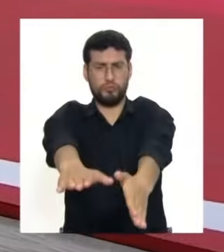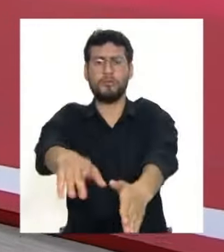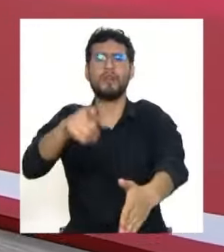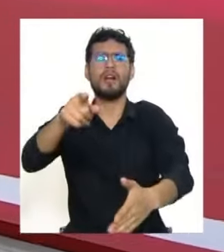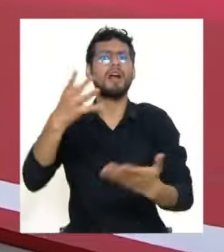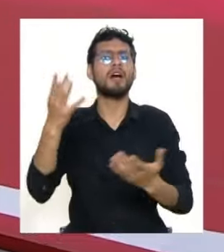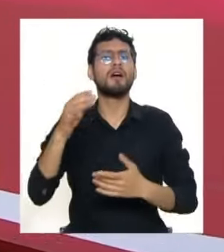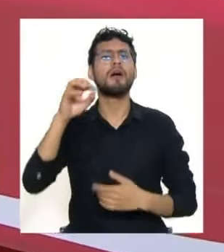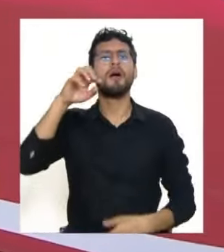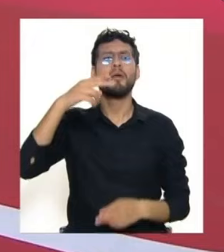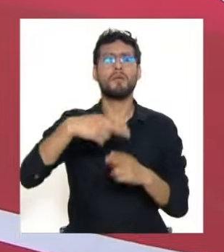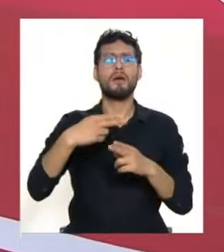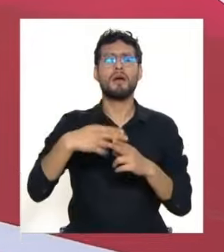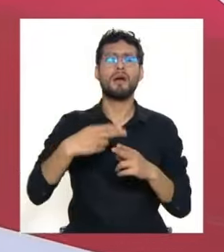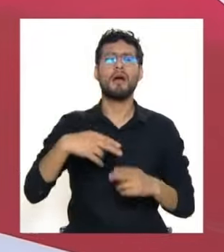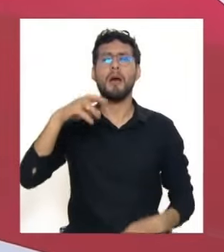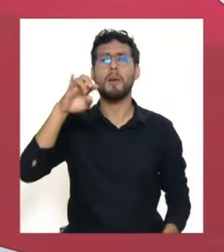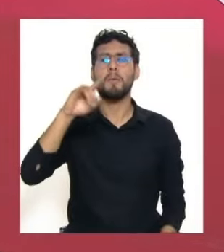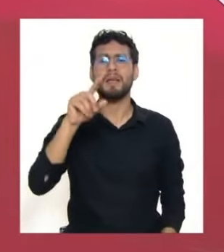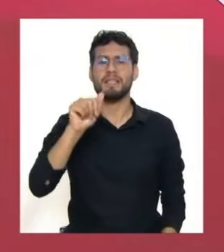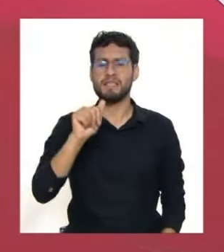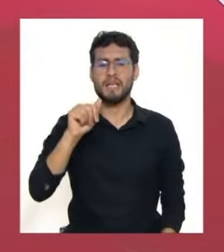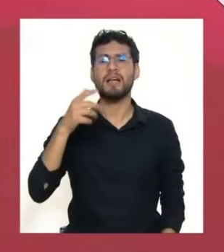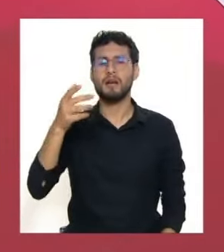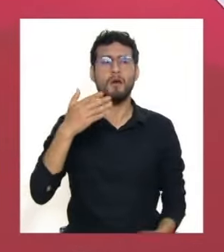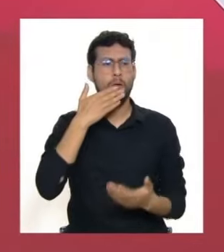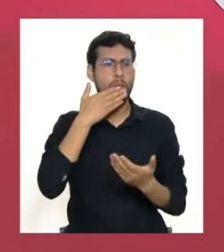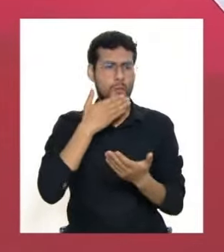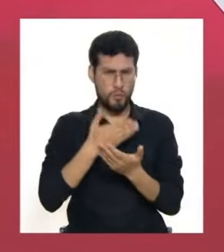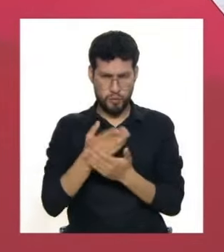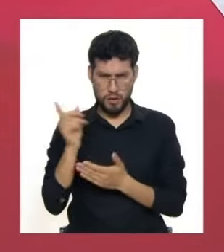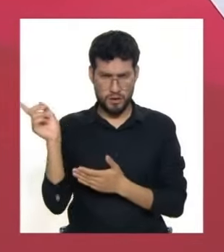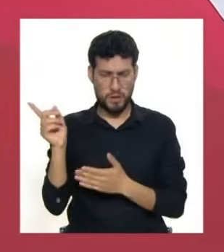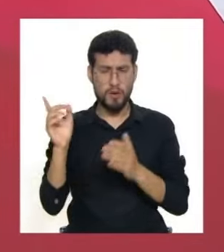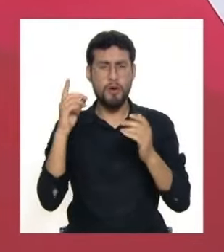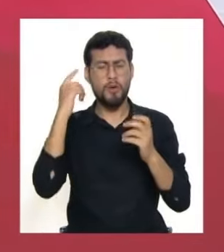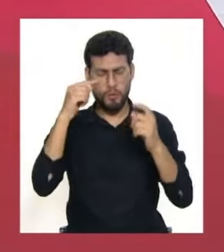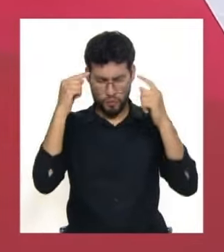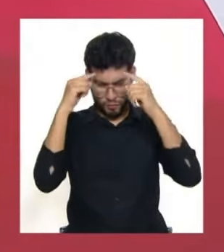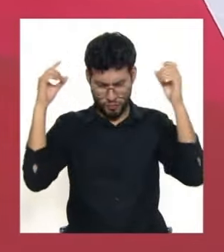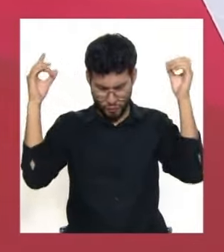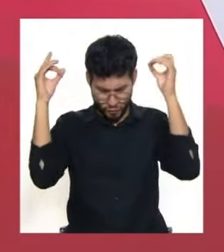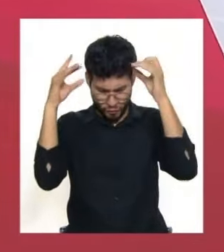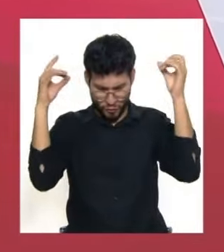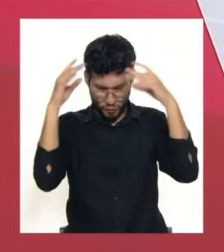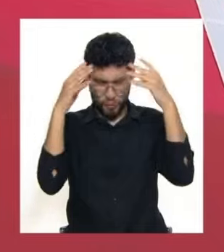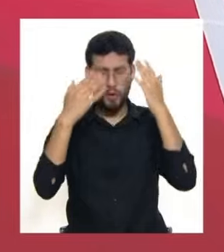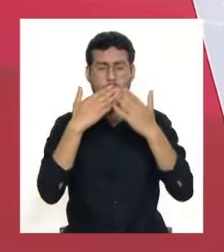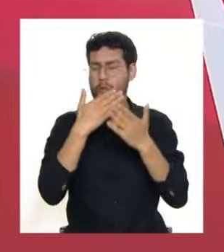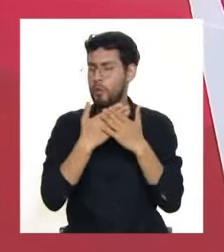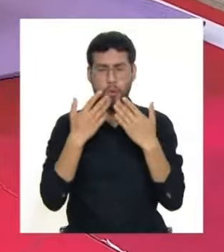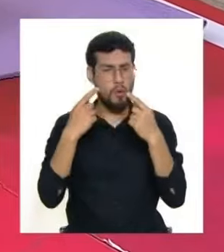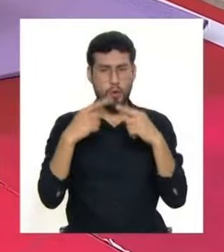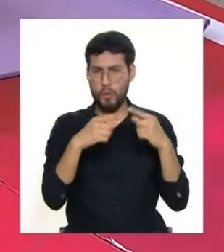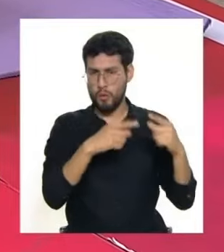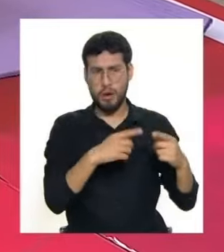Paschimottanasana. Y esta posición es buenísima para la migraña, dolor de cabeza, de